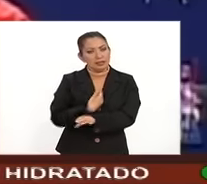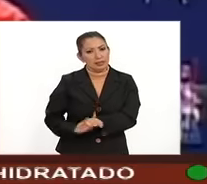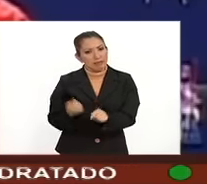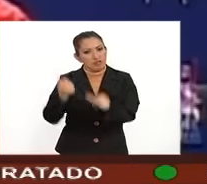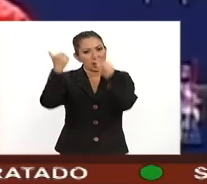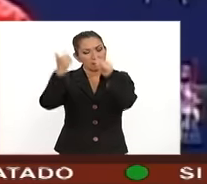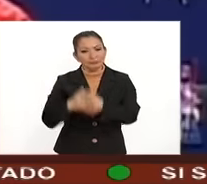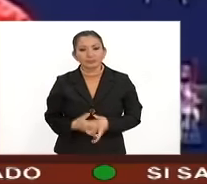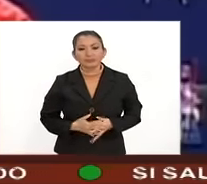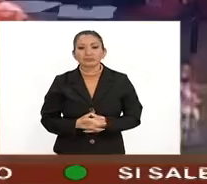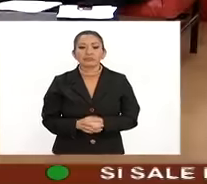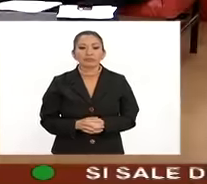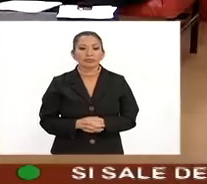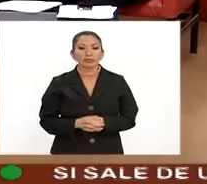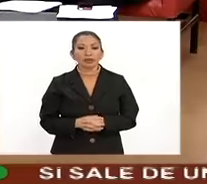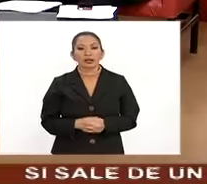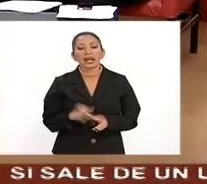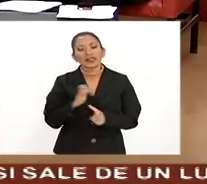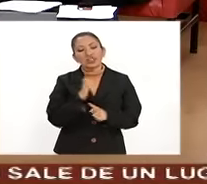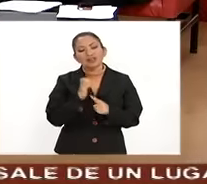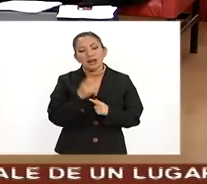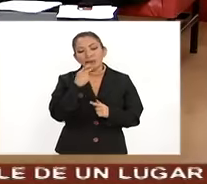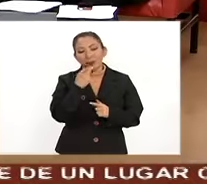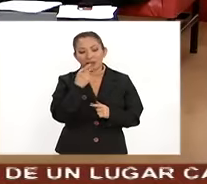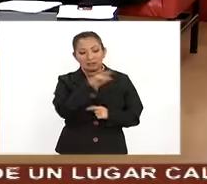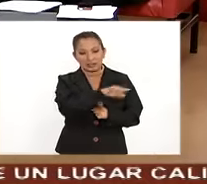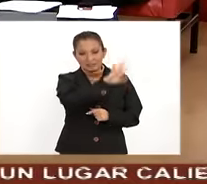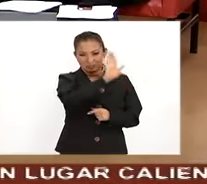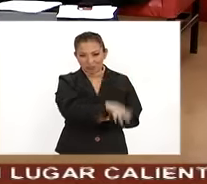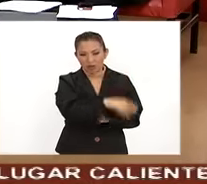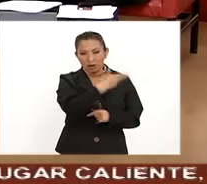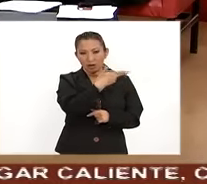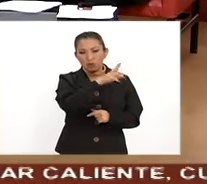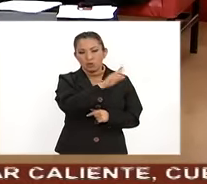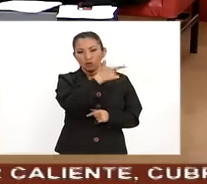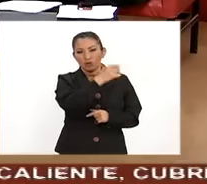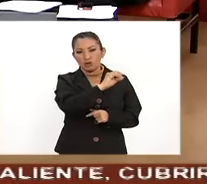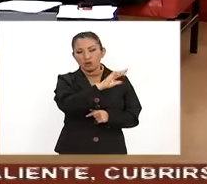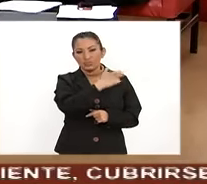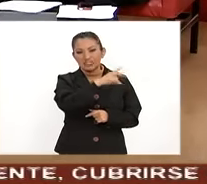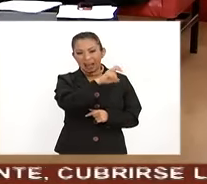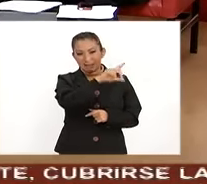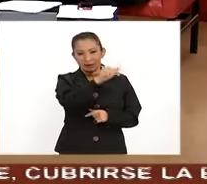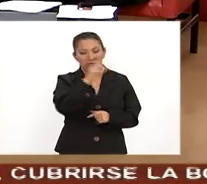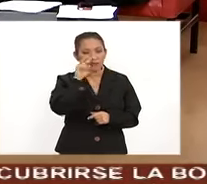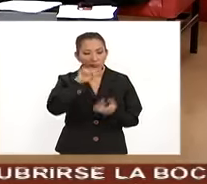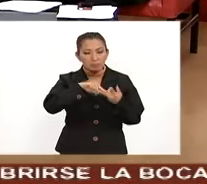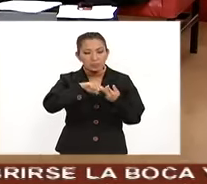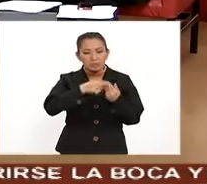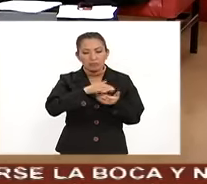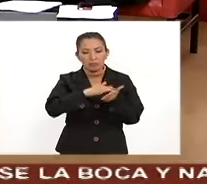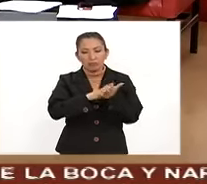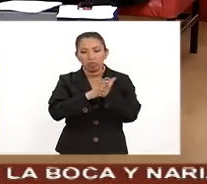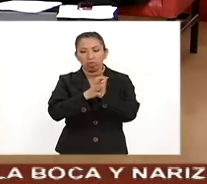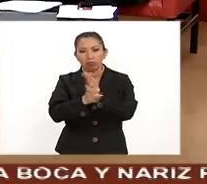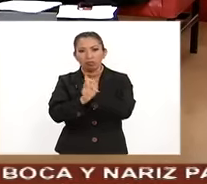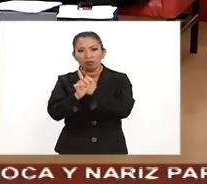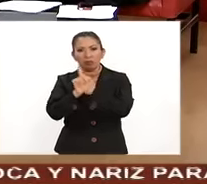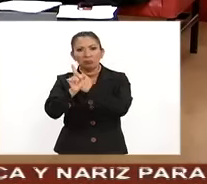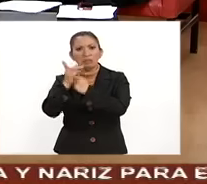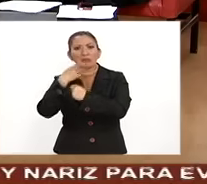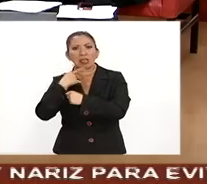la Asamblea. Claro, estamos hablando de que después de la muerte de Hugo Chávez, Venezuela entró en una etapa muy compleja políticamente